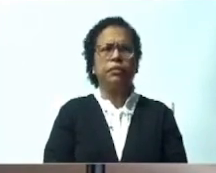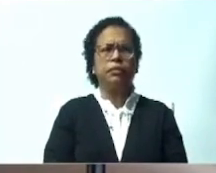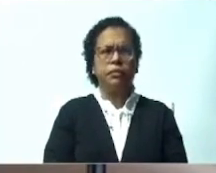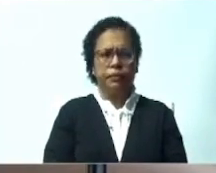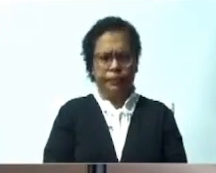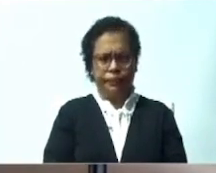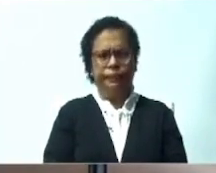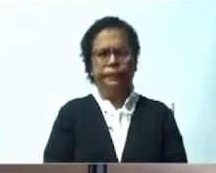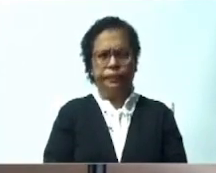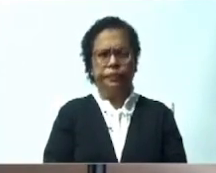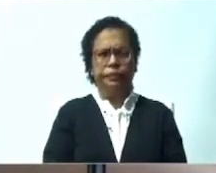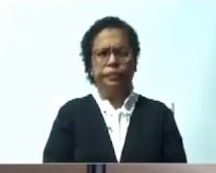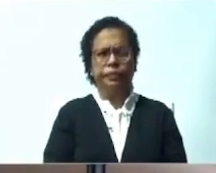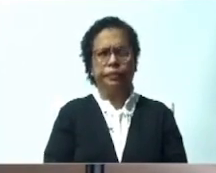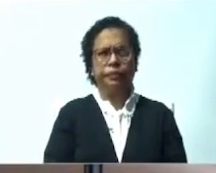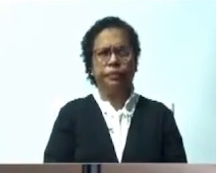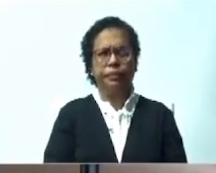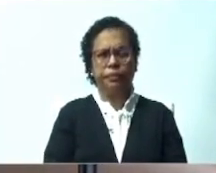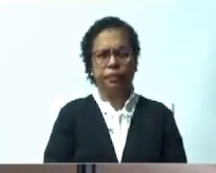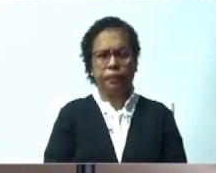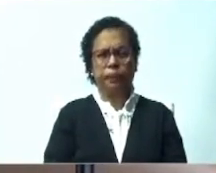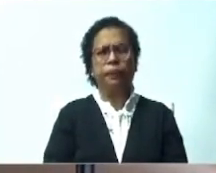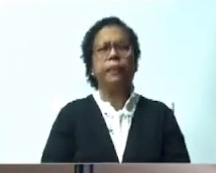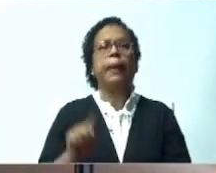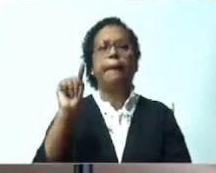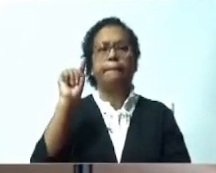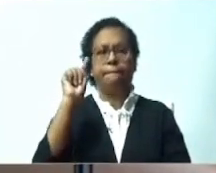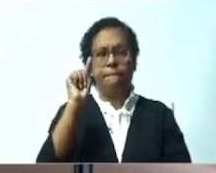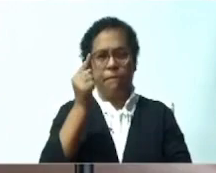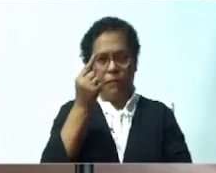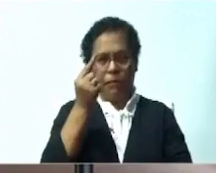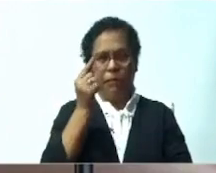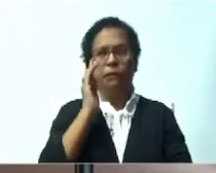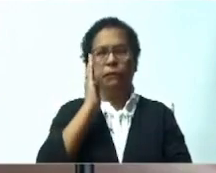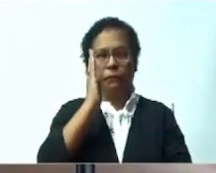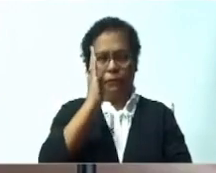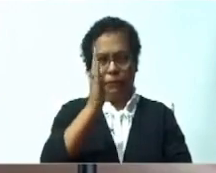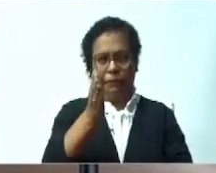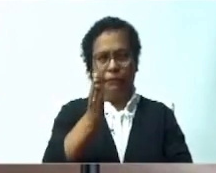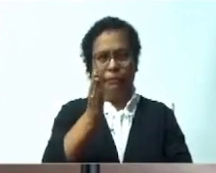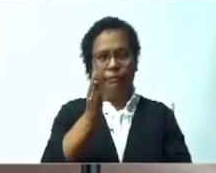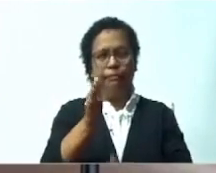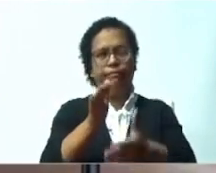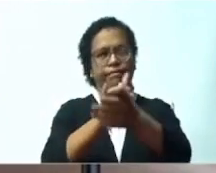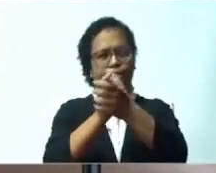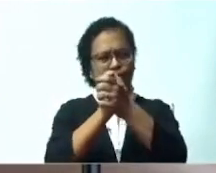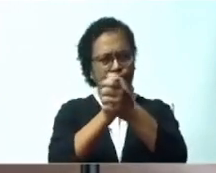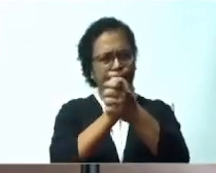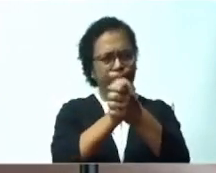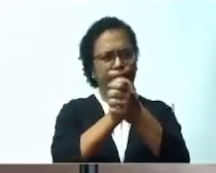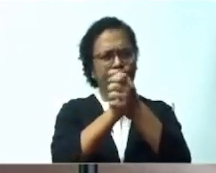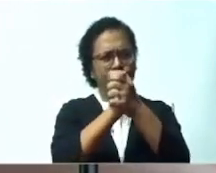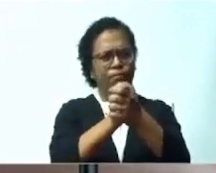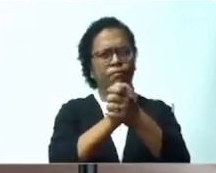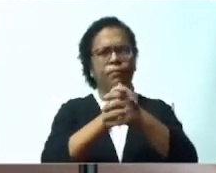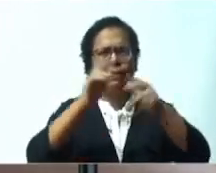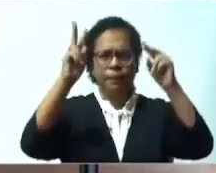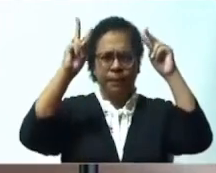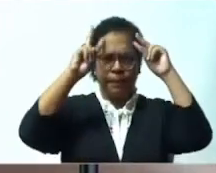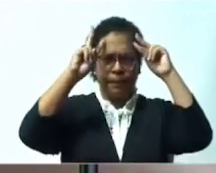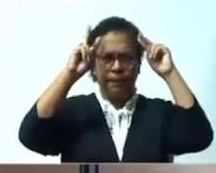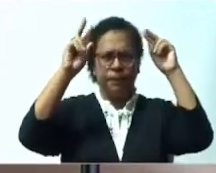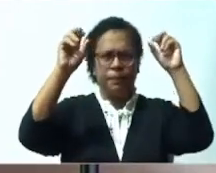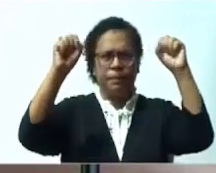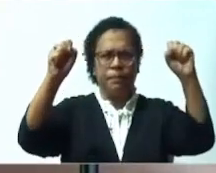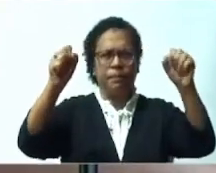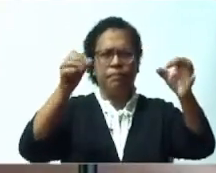En primer lugar, voy a felicitar la intervención que hizo la vicepresidenta de la Cámara